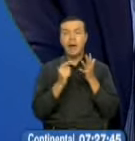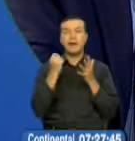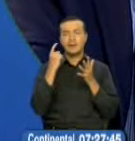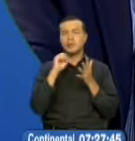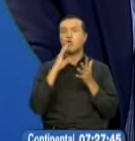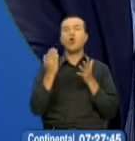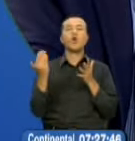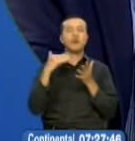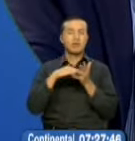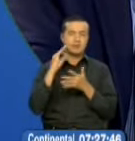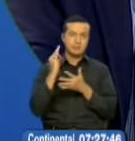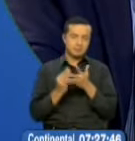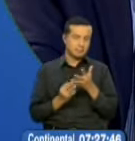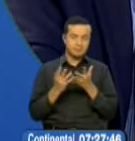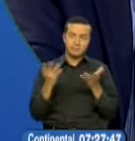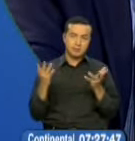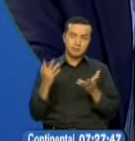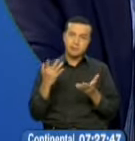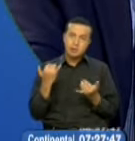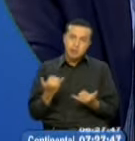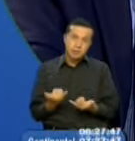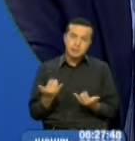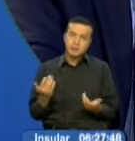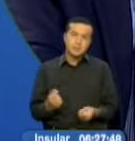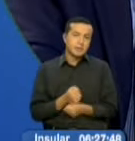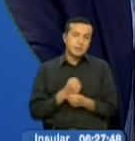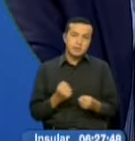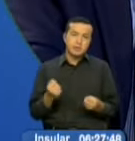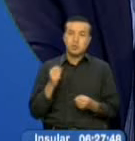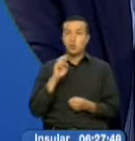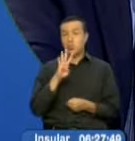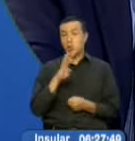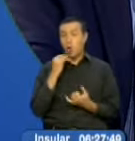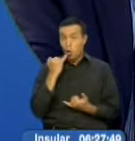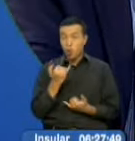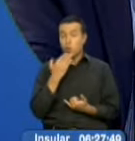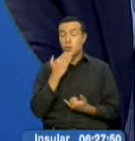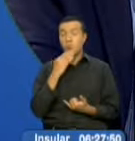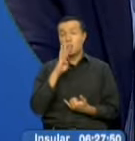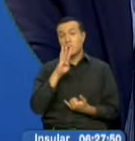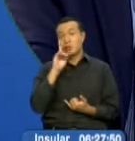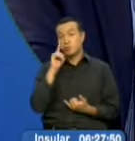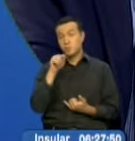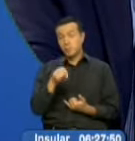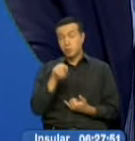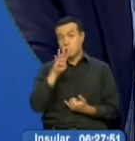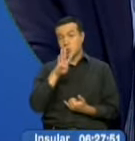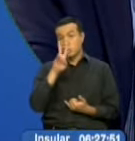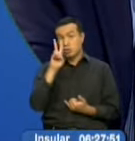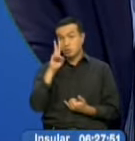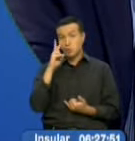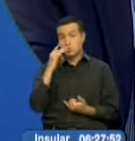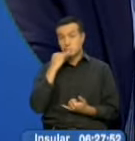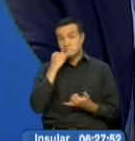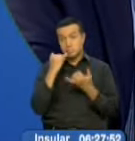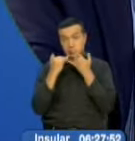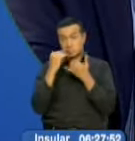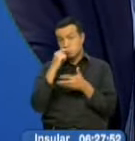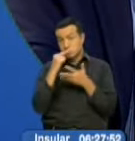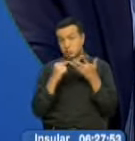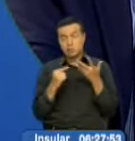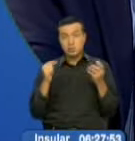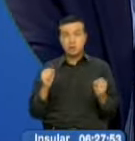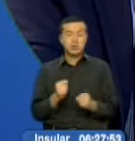Sin duda, no existe la posibilidad, salvo que existan 41.042 inconsistencias, que, a ver, dentro del marco de lo